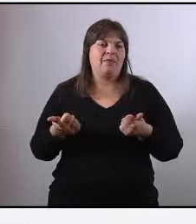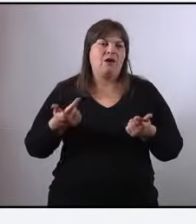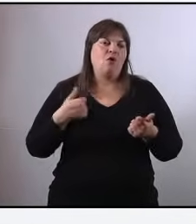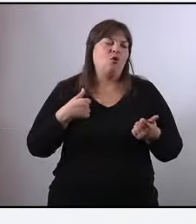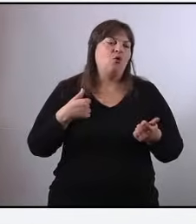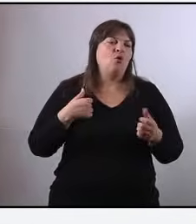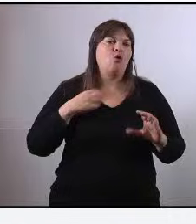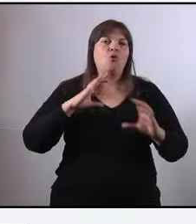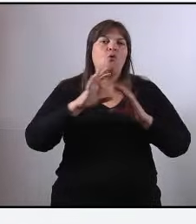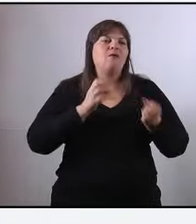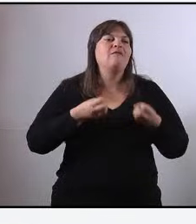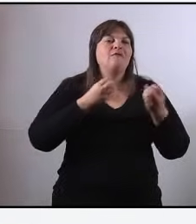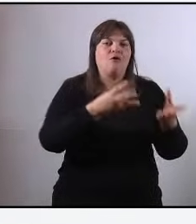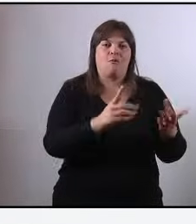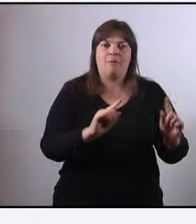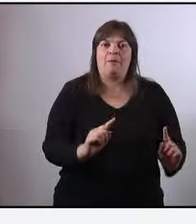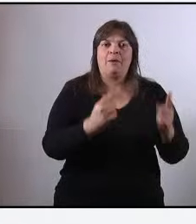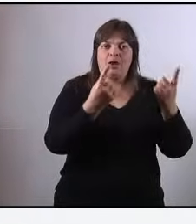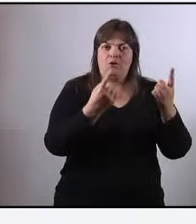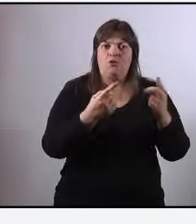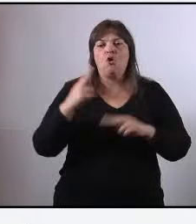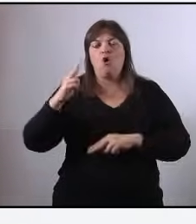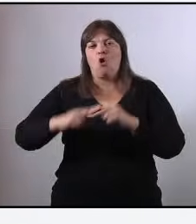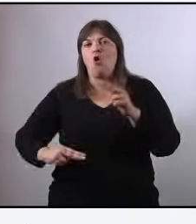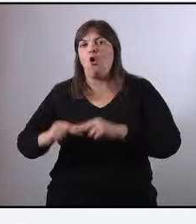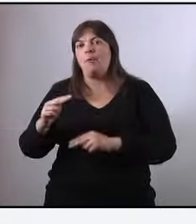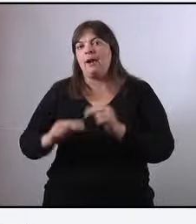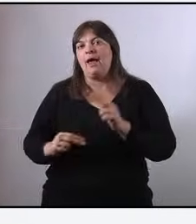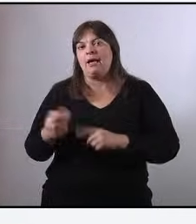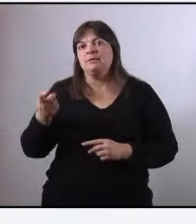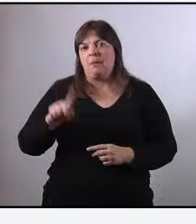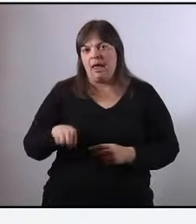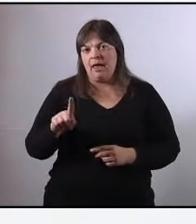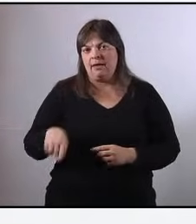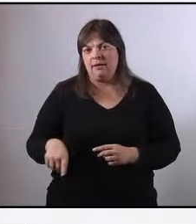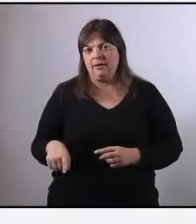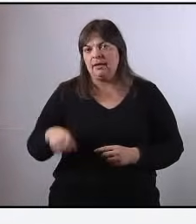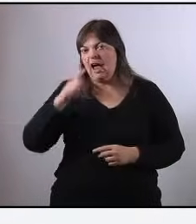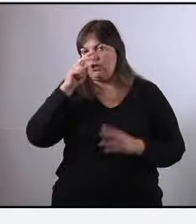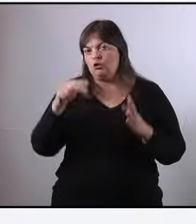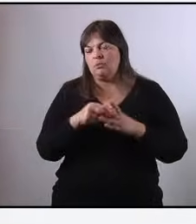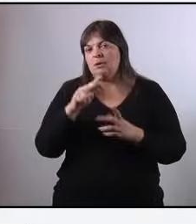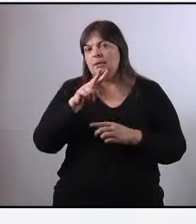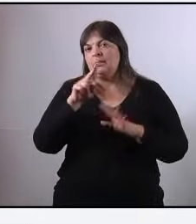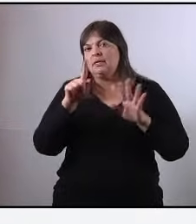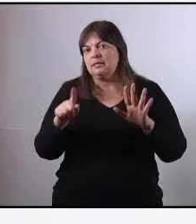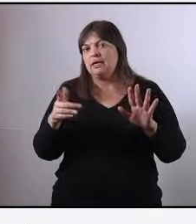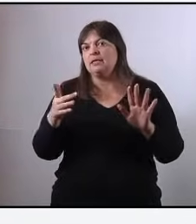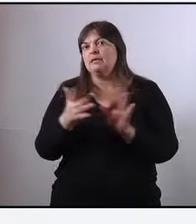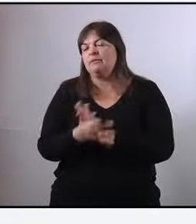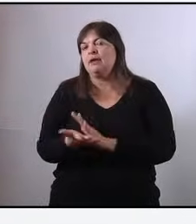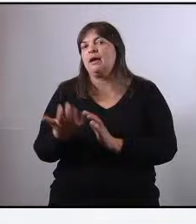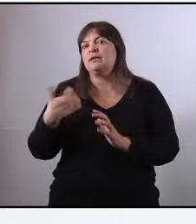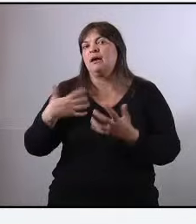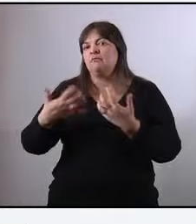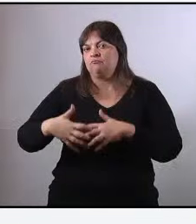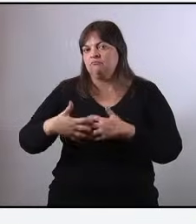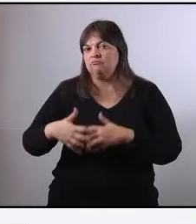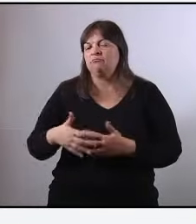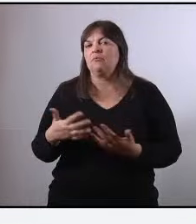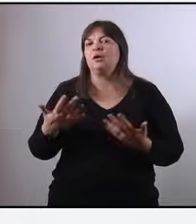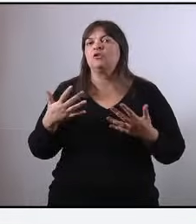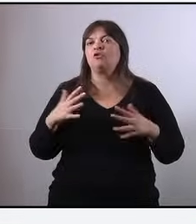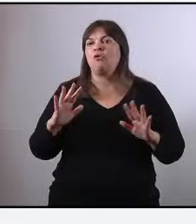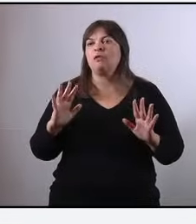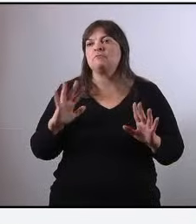esta comunicación. Las obras van a durar meses, a mediados del año 2026 estará ya operativo y, por lo tanto, bueno,